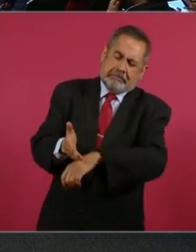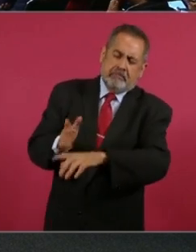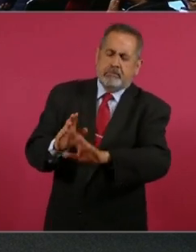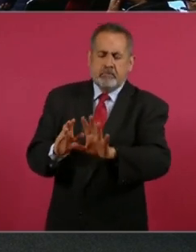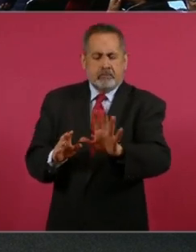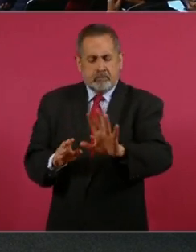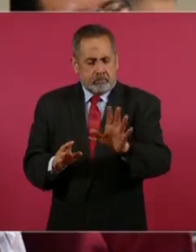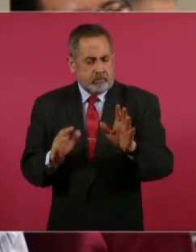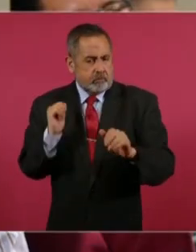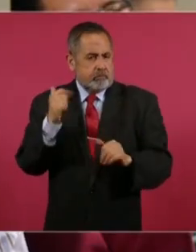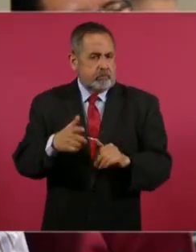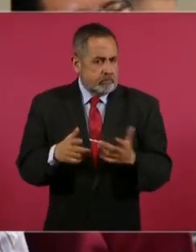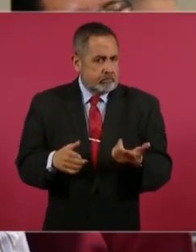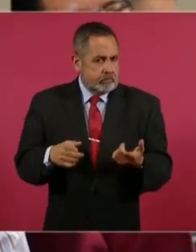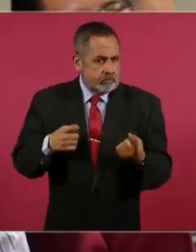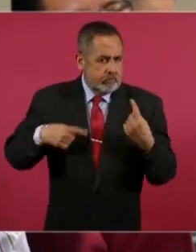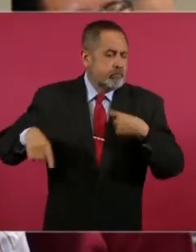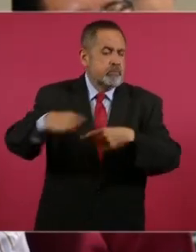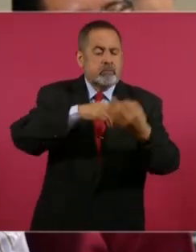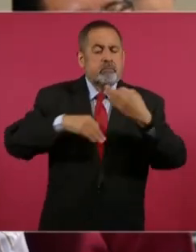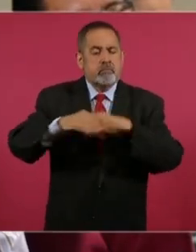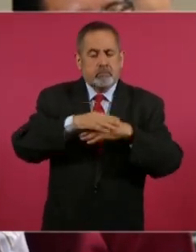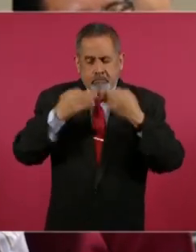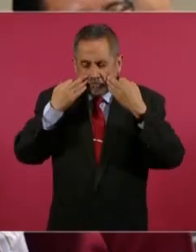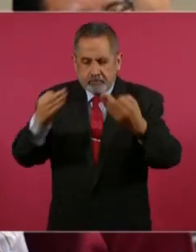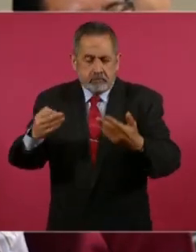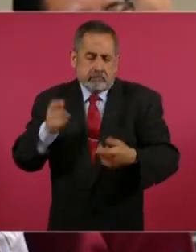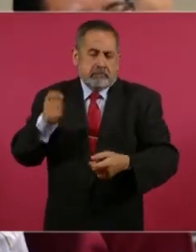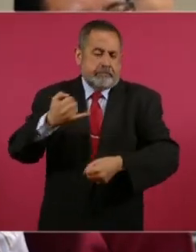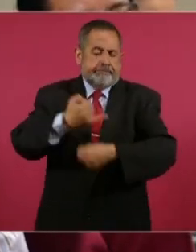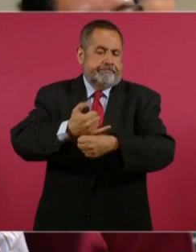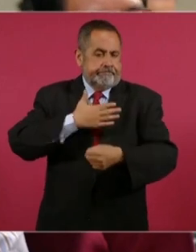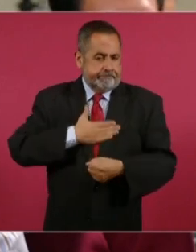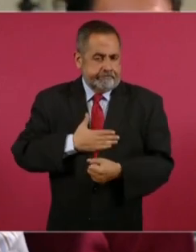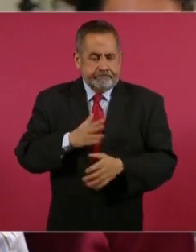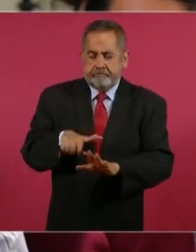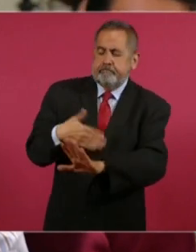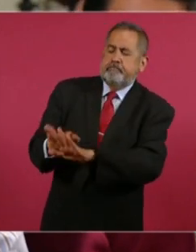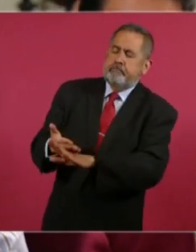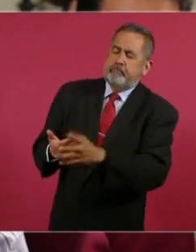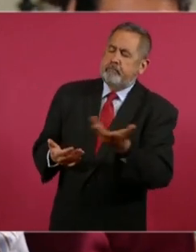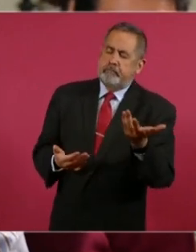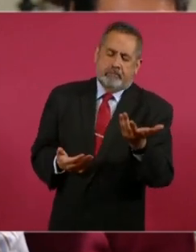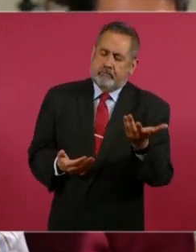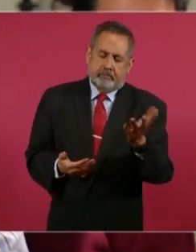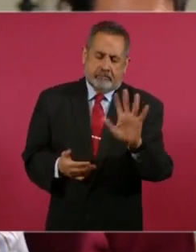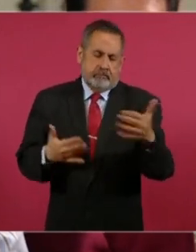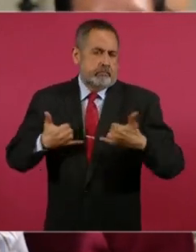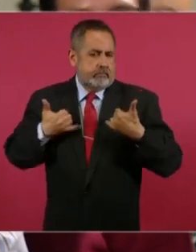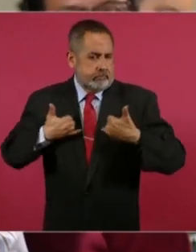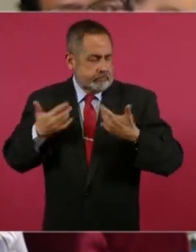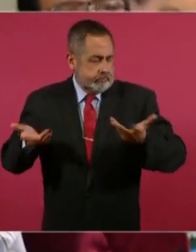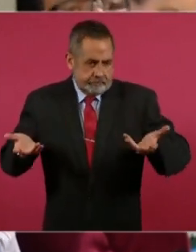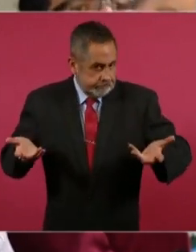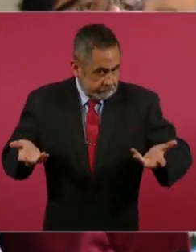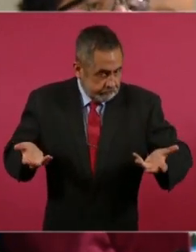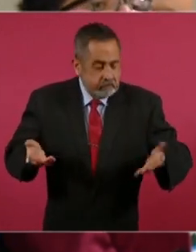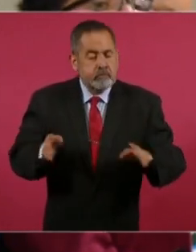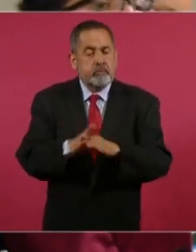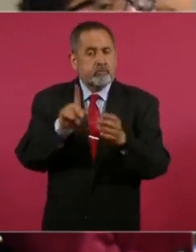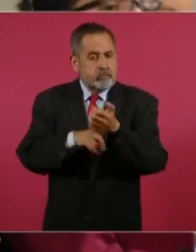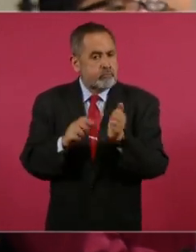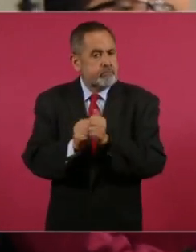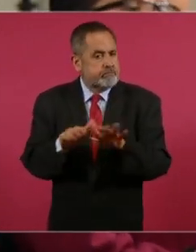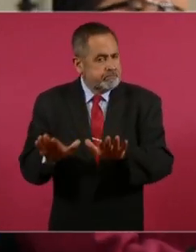¿no? En algo que todo, a todas luces es injusto contra ellos, sino que pues, obviamente pues todo esté